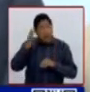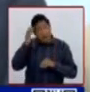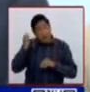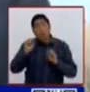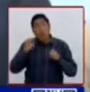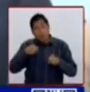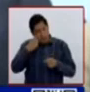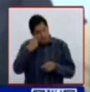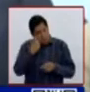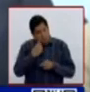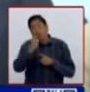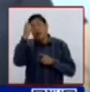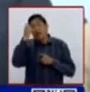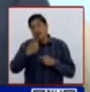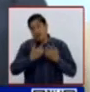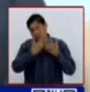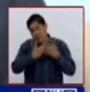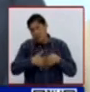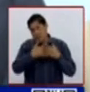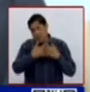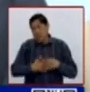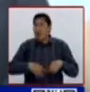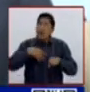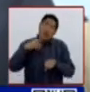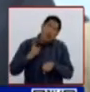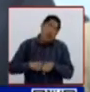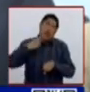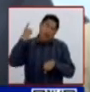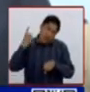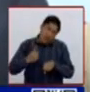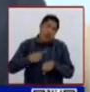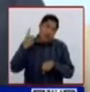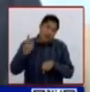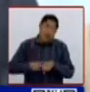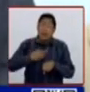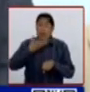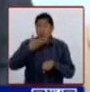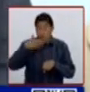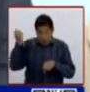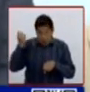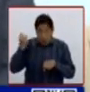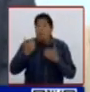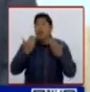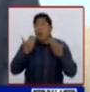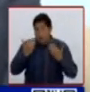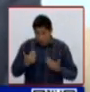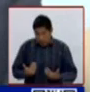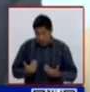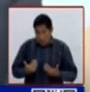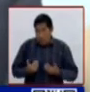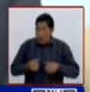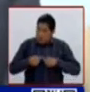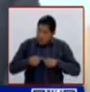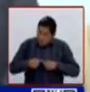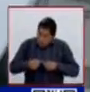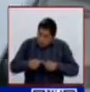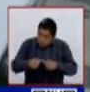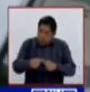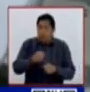empresas. Hemos dicho en reiteradas ocasiones que es lo mejor que podemos hacer es preservar el